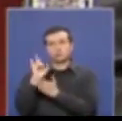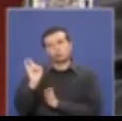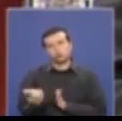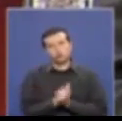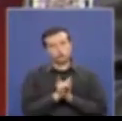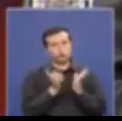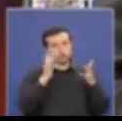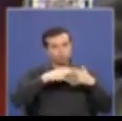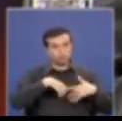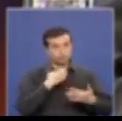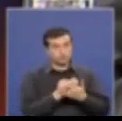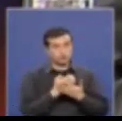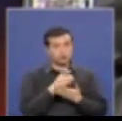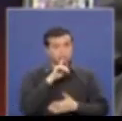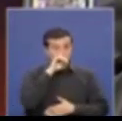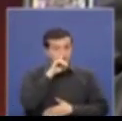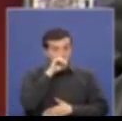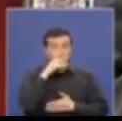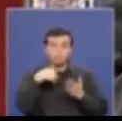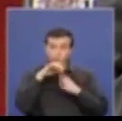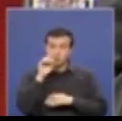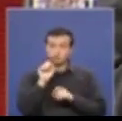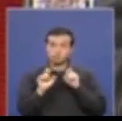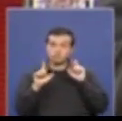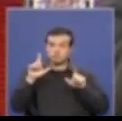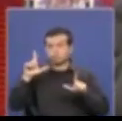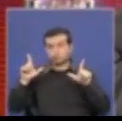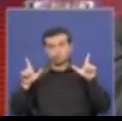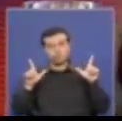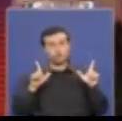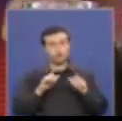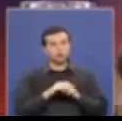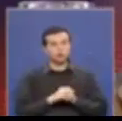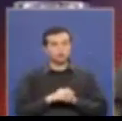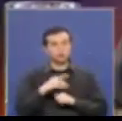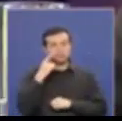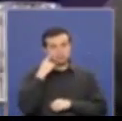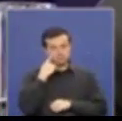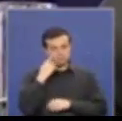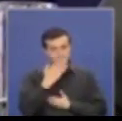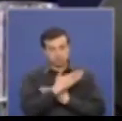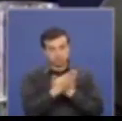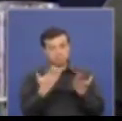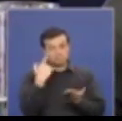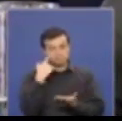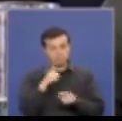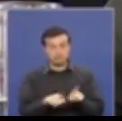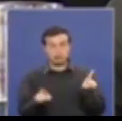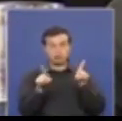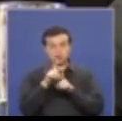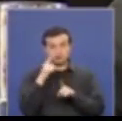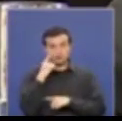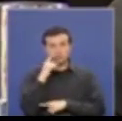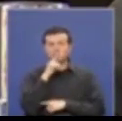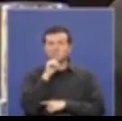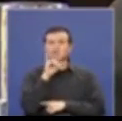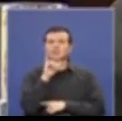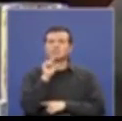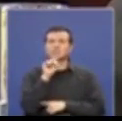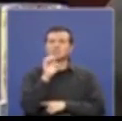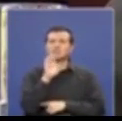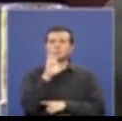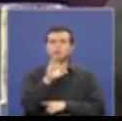puede crecer el desempleo, ¿no? Nos ha crecido por ahí un poco el subempleo. Veamos los siguientes resultados, por favor. ¿Hay alguien del INEC